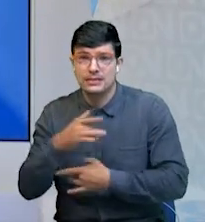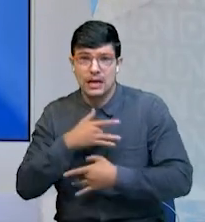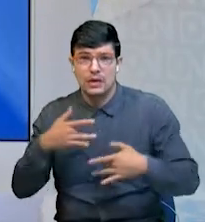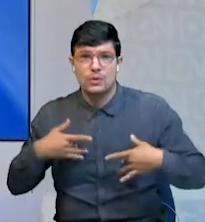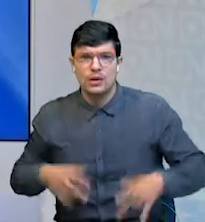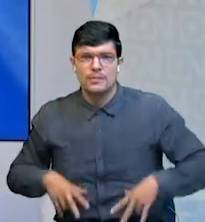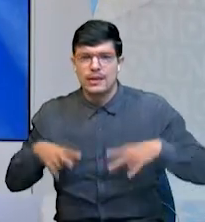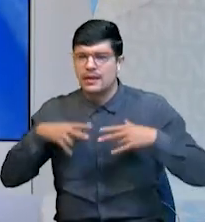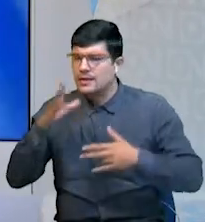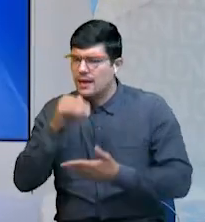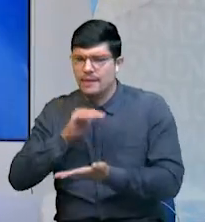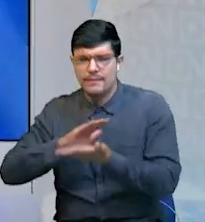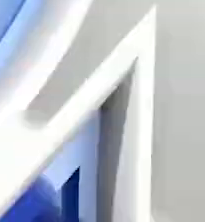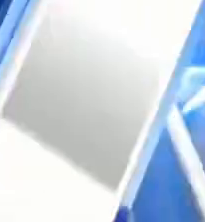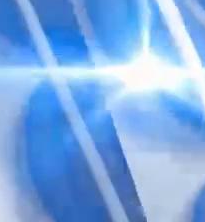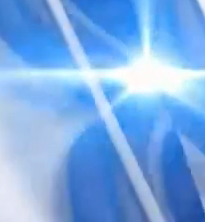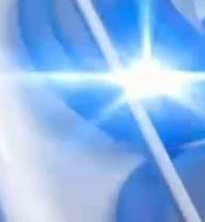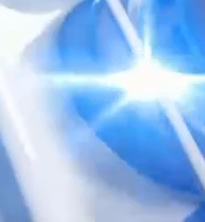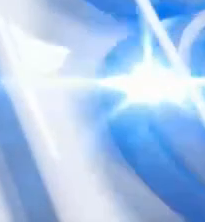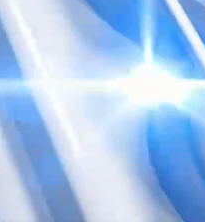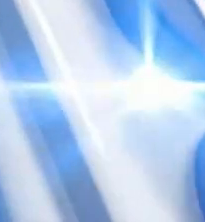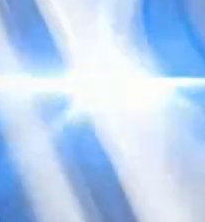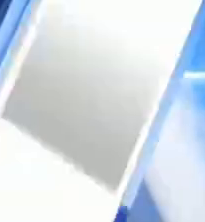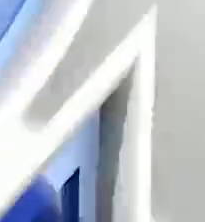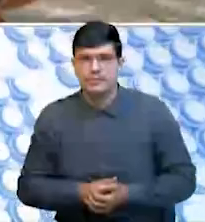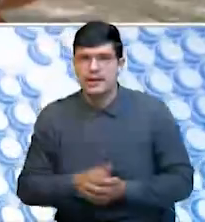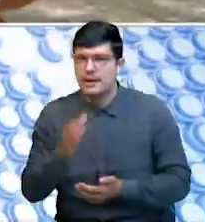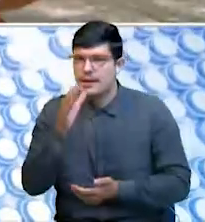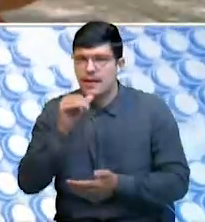Stephanie Payares nos amplía la situación. Adelante, Stephanie.